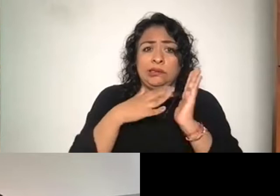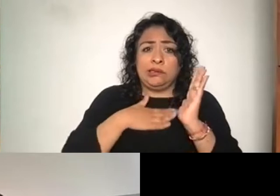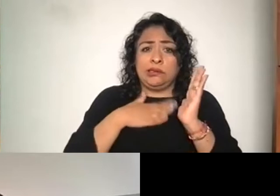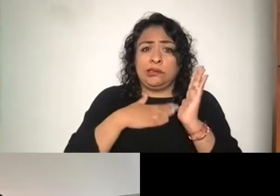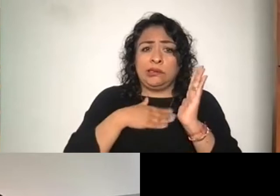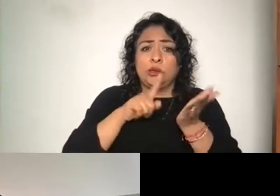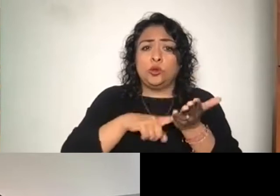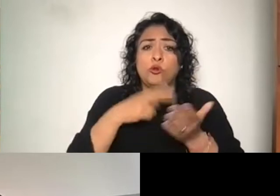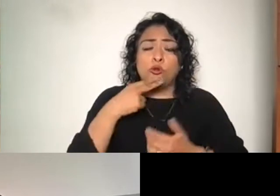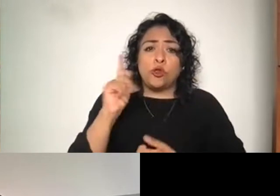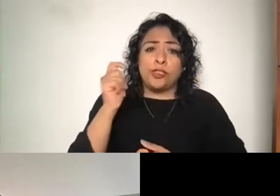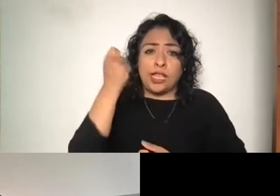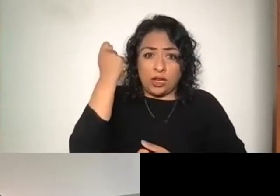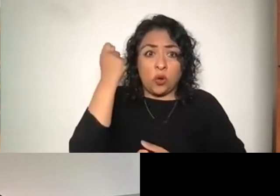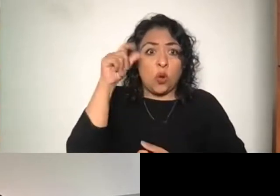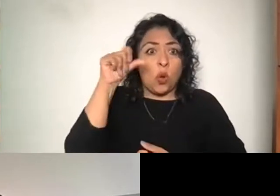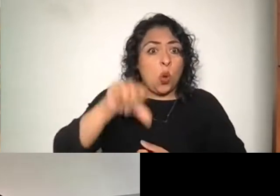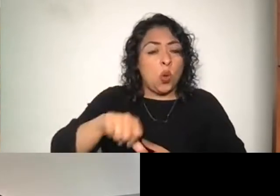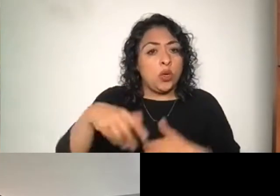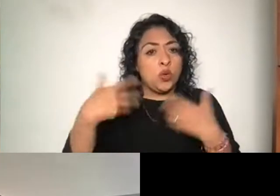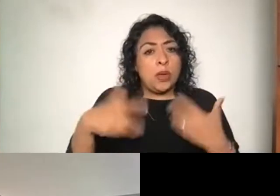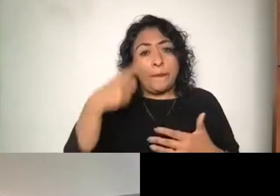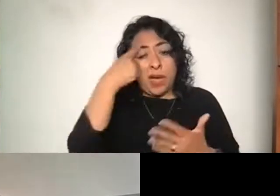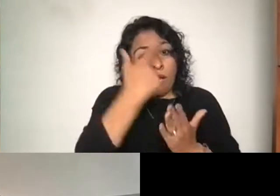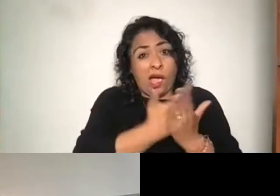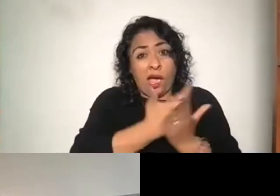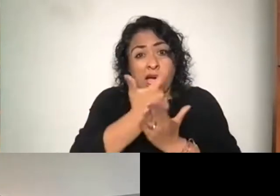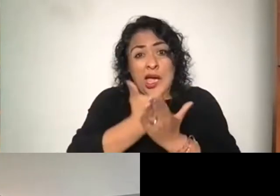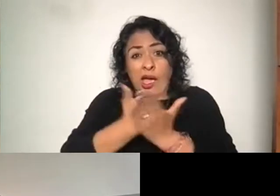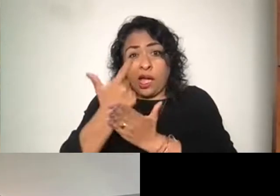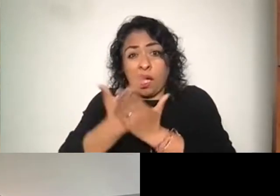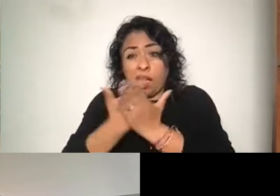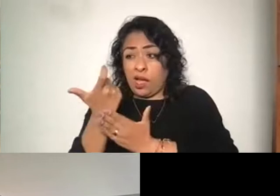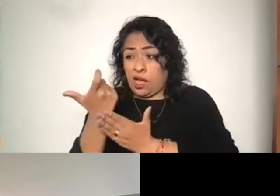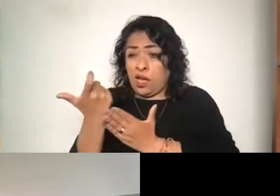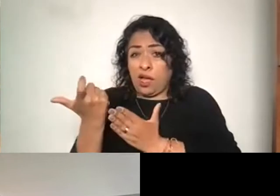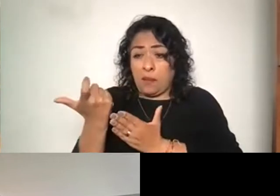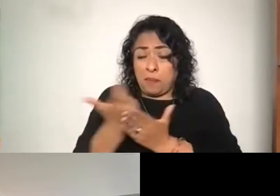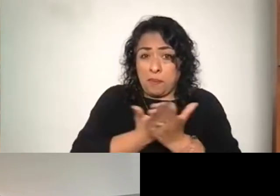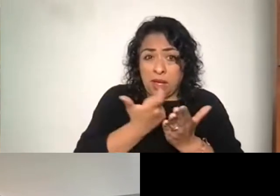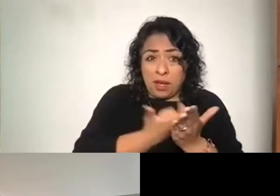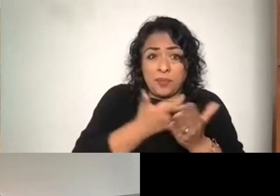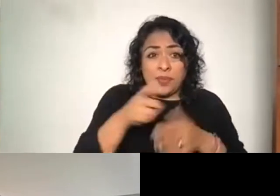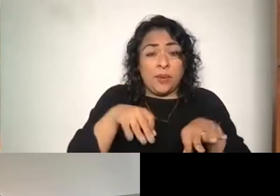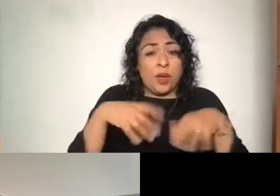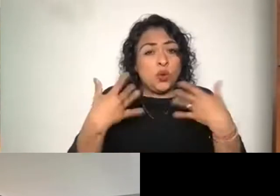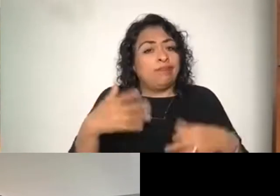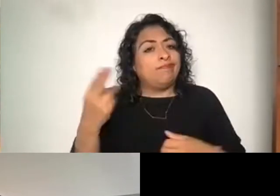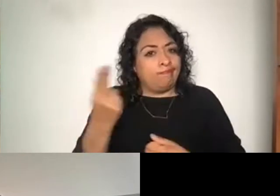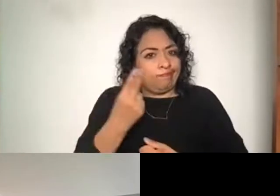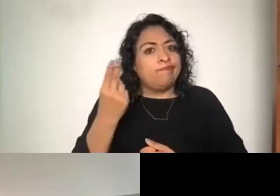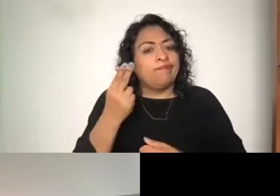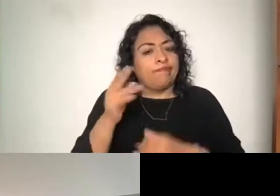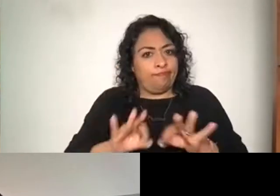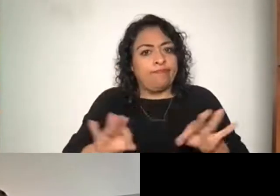capacidad tecnológica, que ahora también para la contabilidad de los ingresos y del trabajo que hacemos es absolutamente